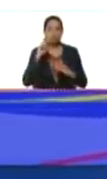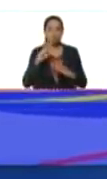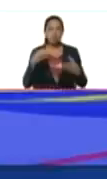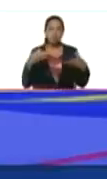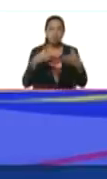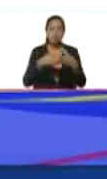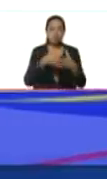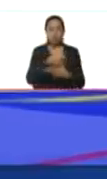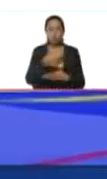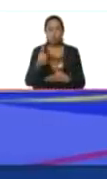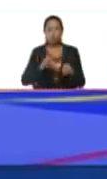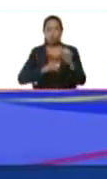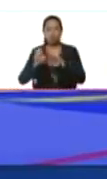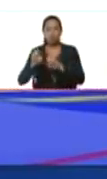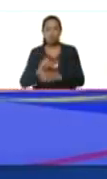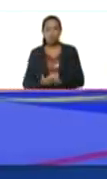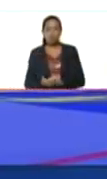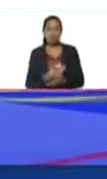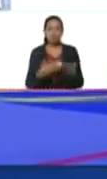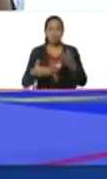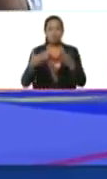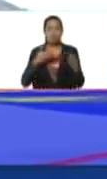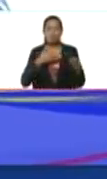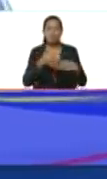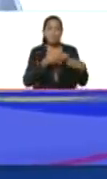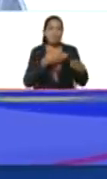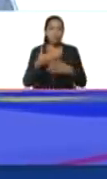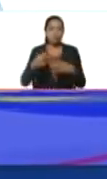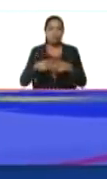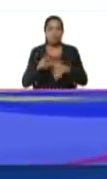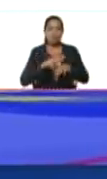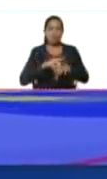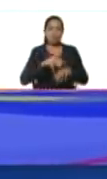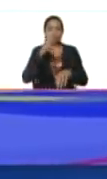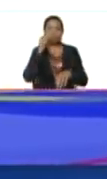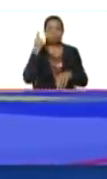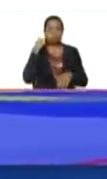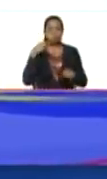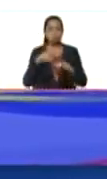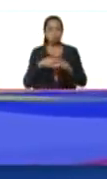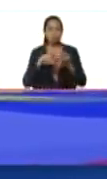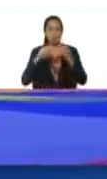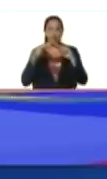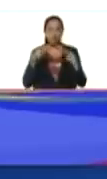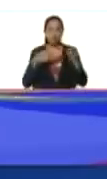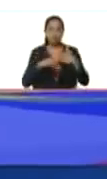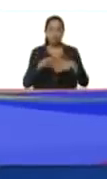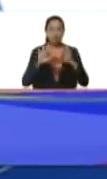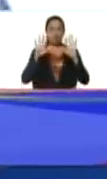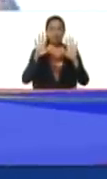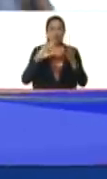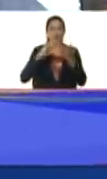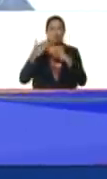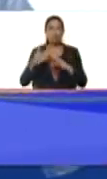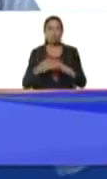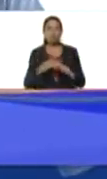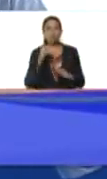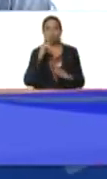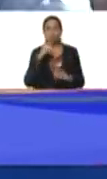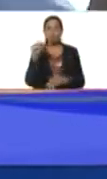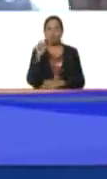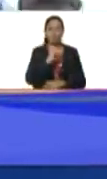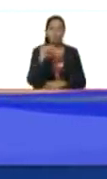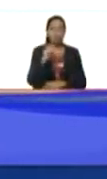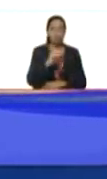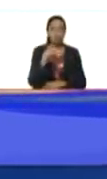evaluar. Vamos a compartir recursos. Si la doctora de este cuadrante de paz no puede ir a las 10 comunidades porque no tiene carro, porque son